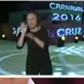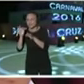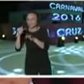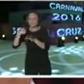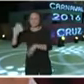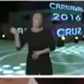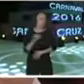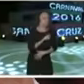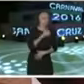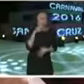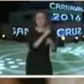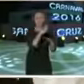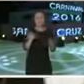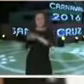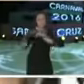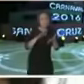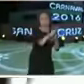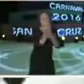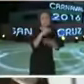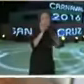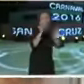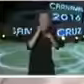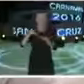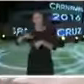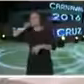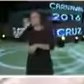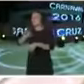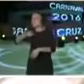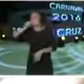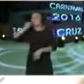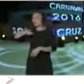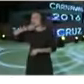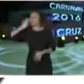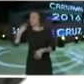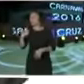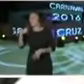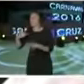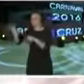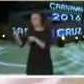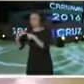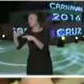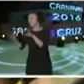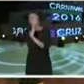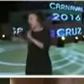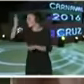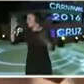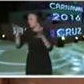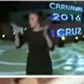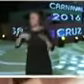menos 5 parras. Y le dije al taxista, llévame urgencia.